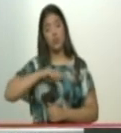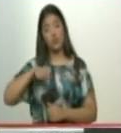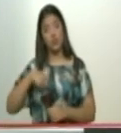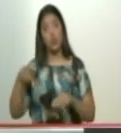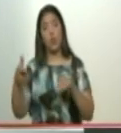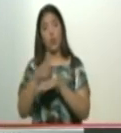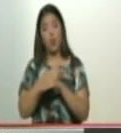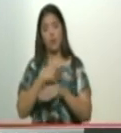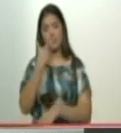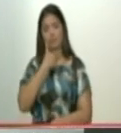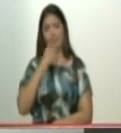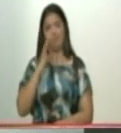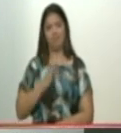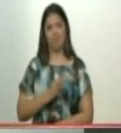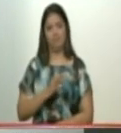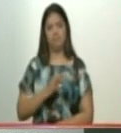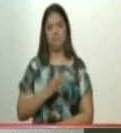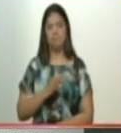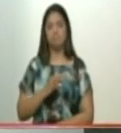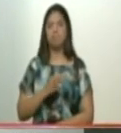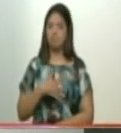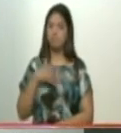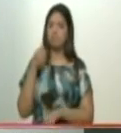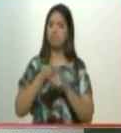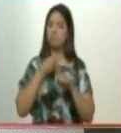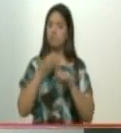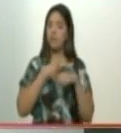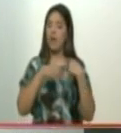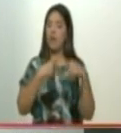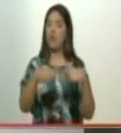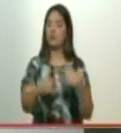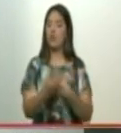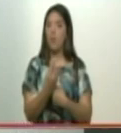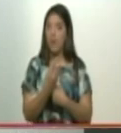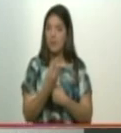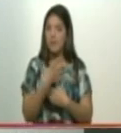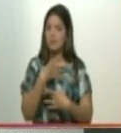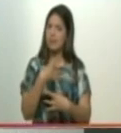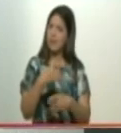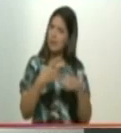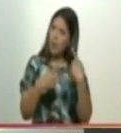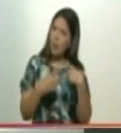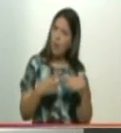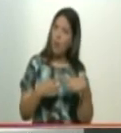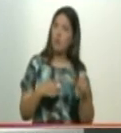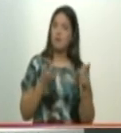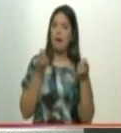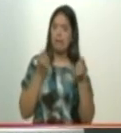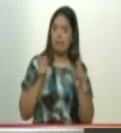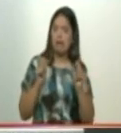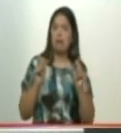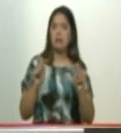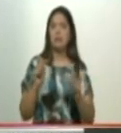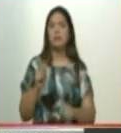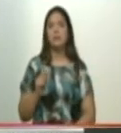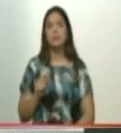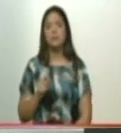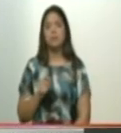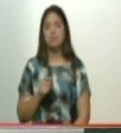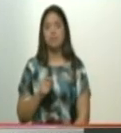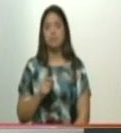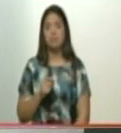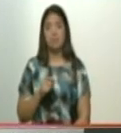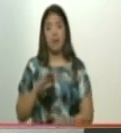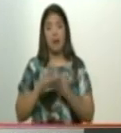responsable, estamos a la altura para combatir las consecuencias de intereses foráneos que pretenden perturbar la